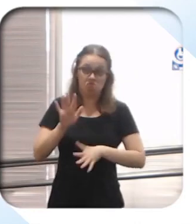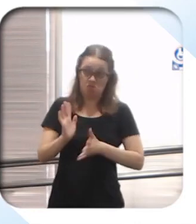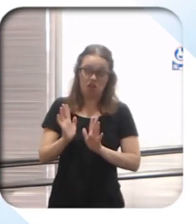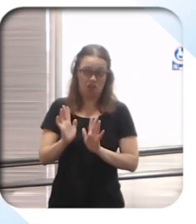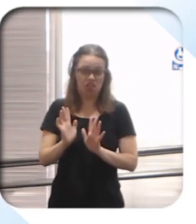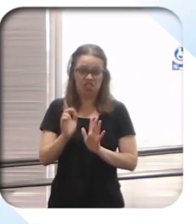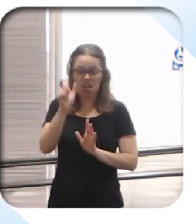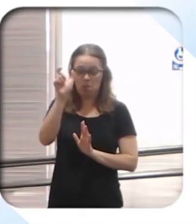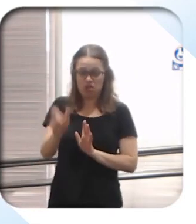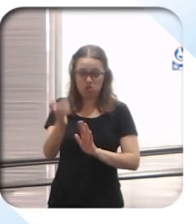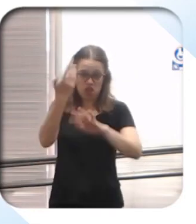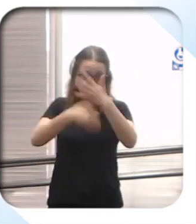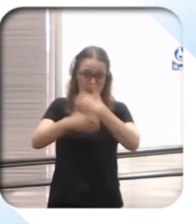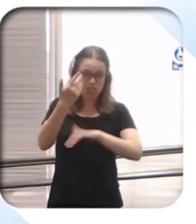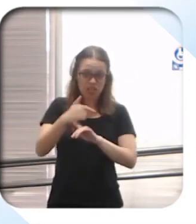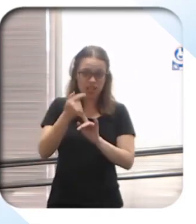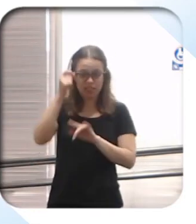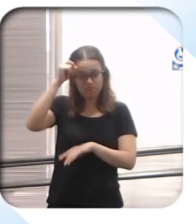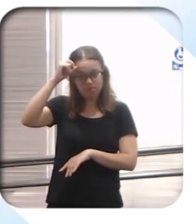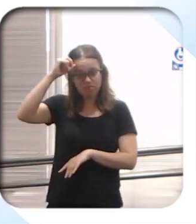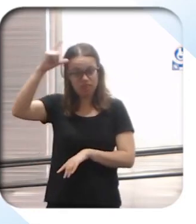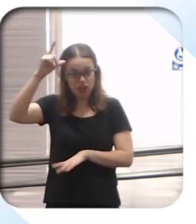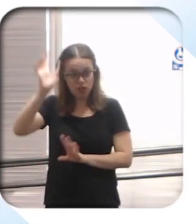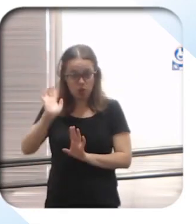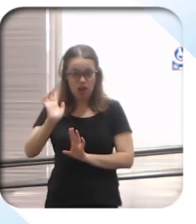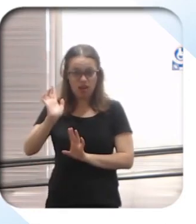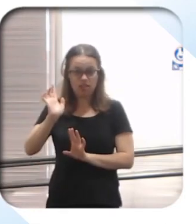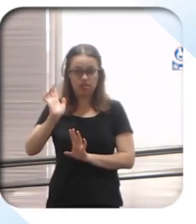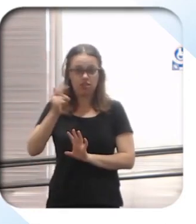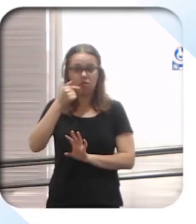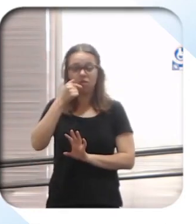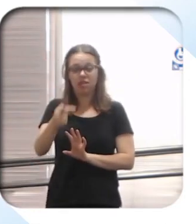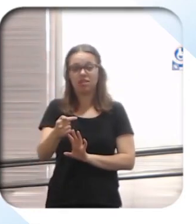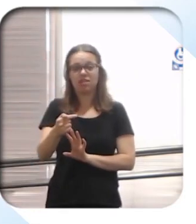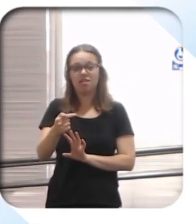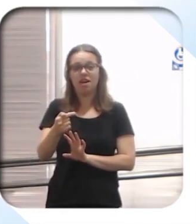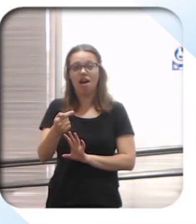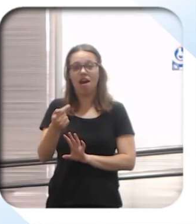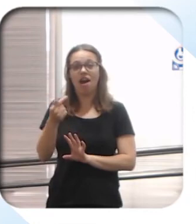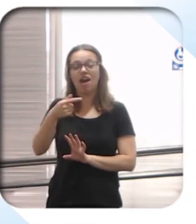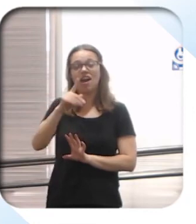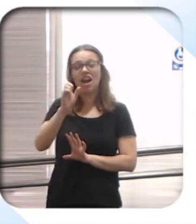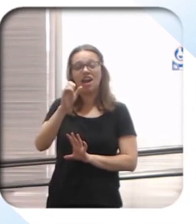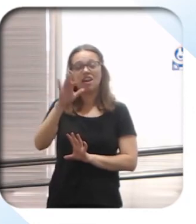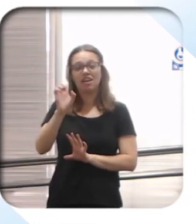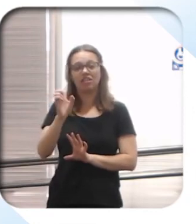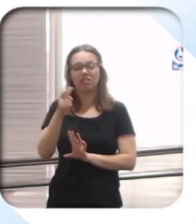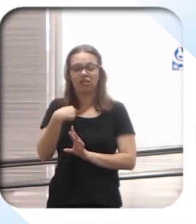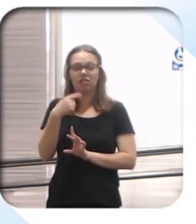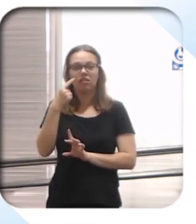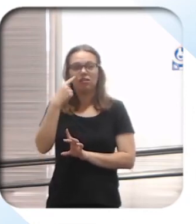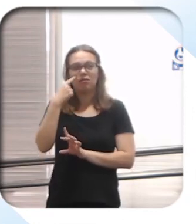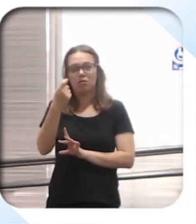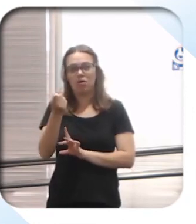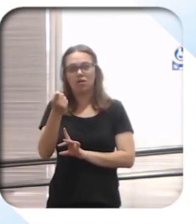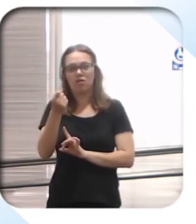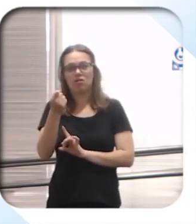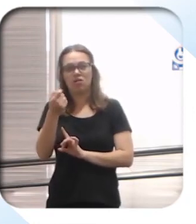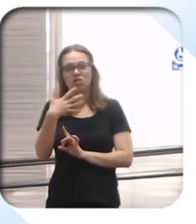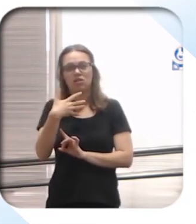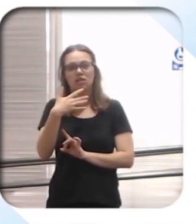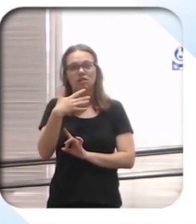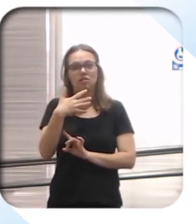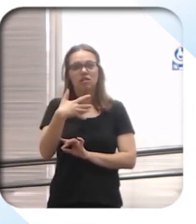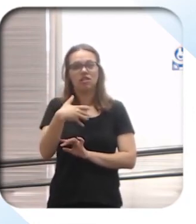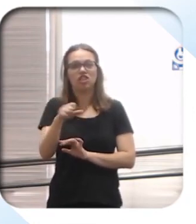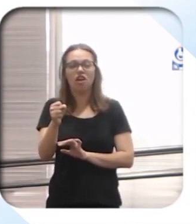los discapacitados, sobre todo intelectuales, como decía Karin, nos ha pasado de que llevan